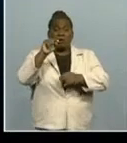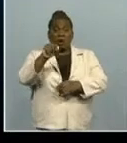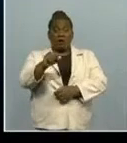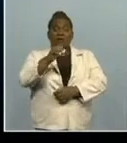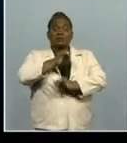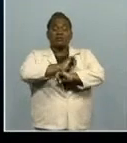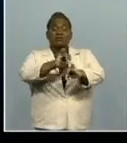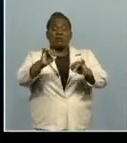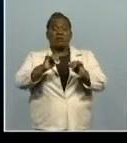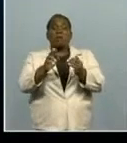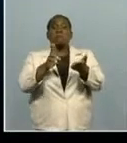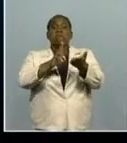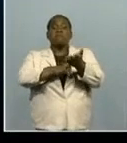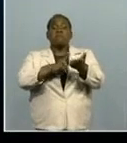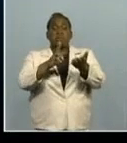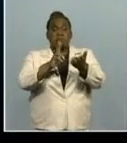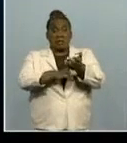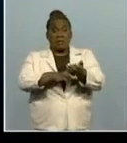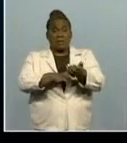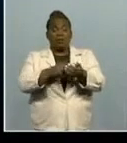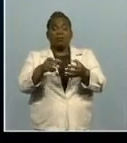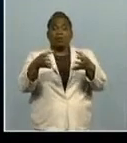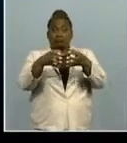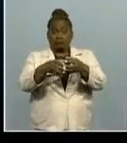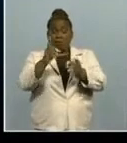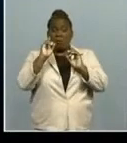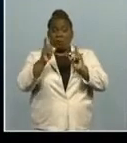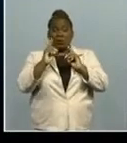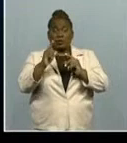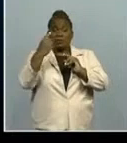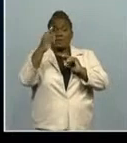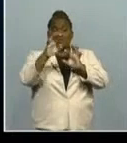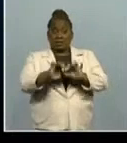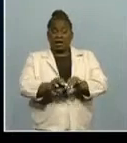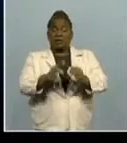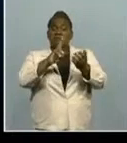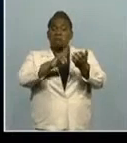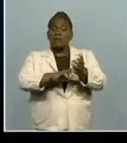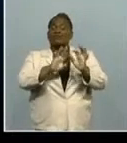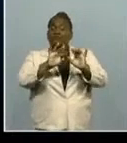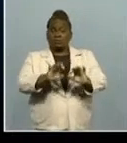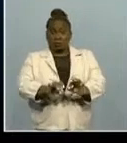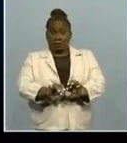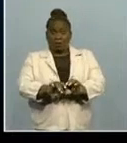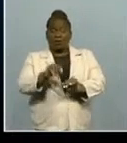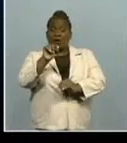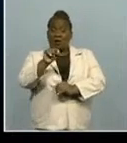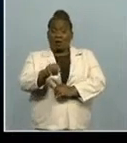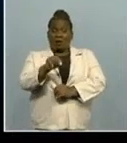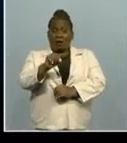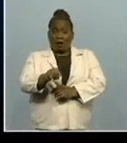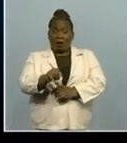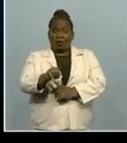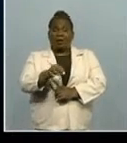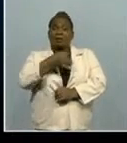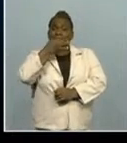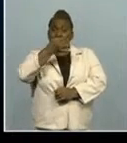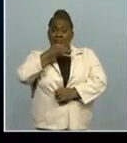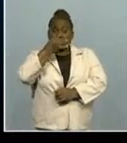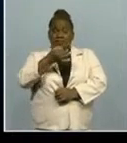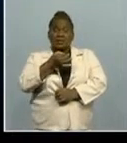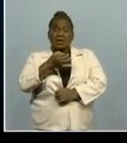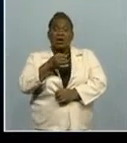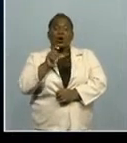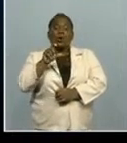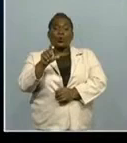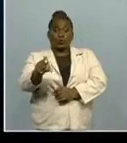los miembros del buró político su primer secretario y los miembros del secretariado a continuación ofrecemos íntegramente la sesión